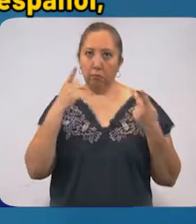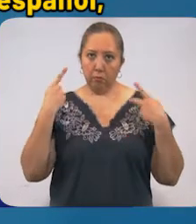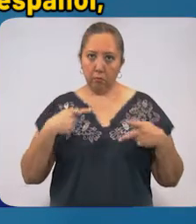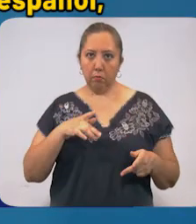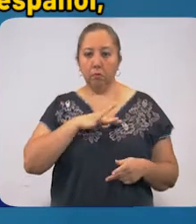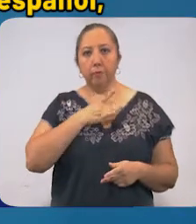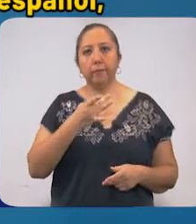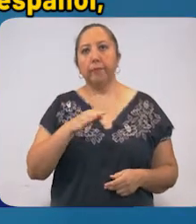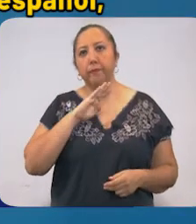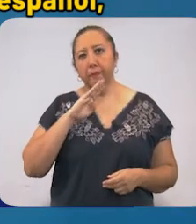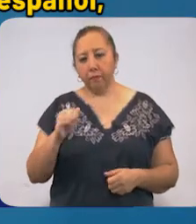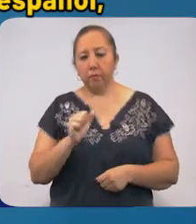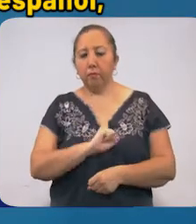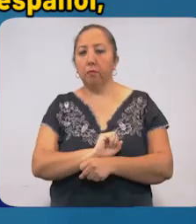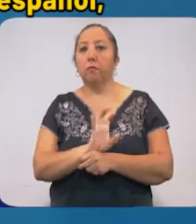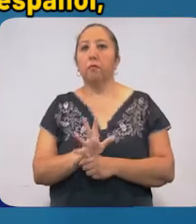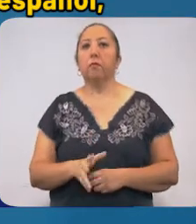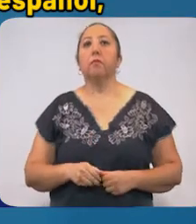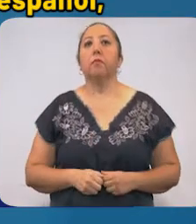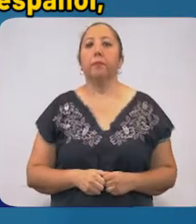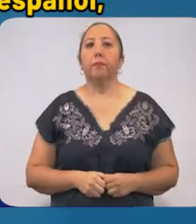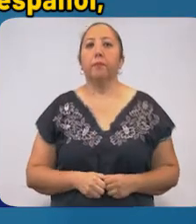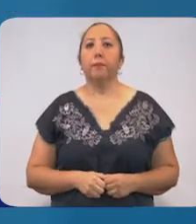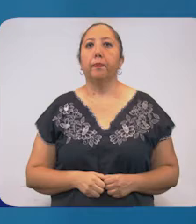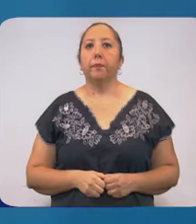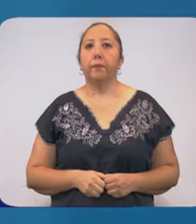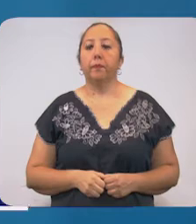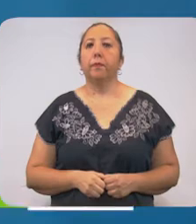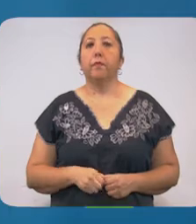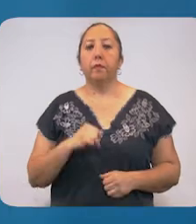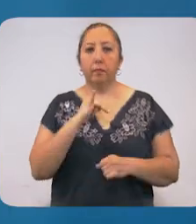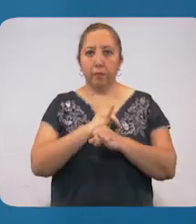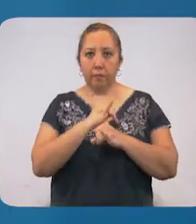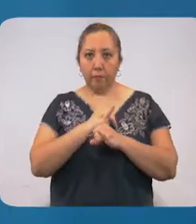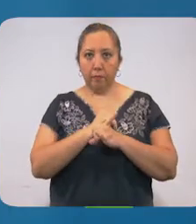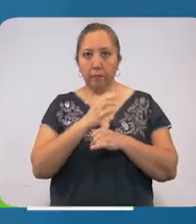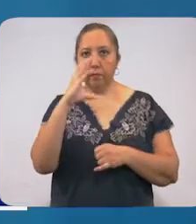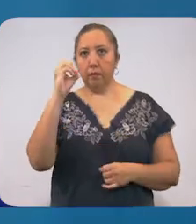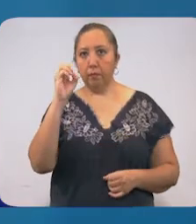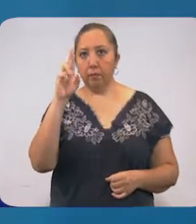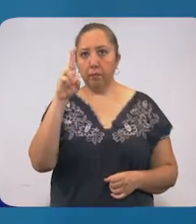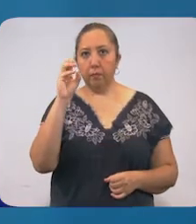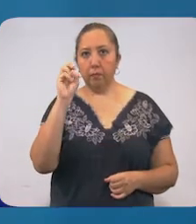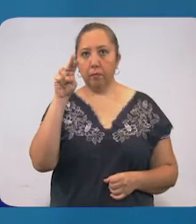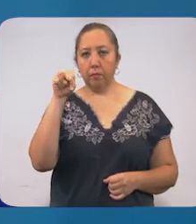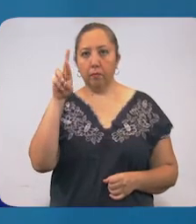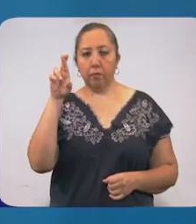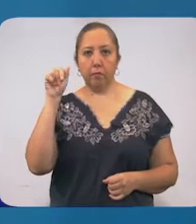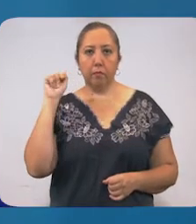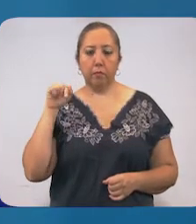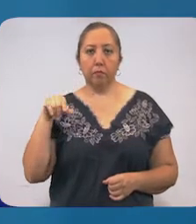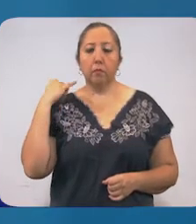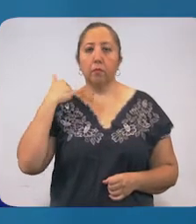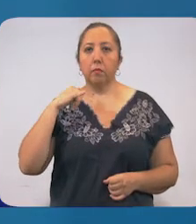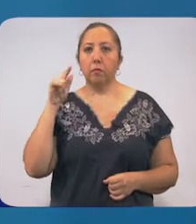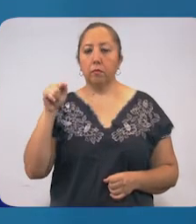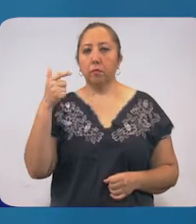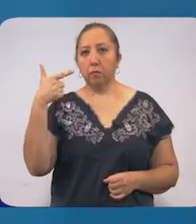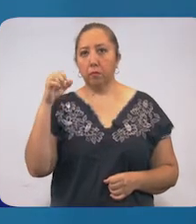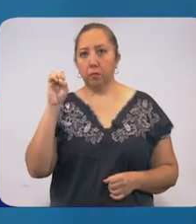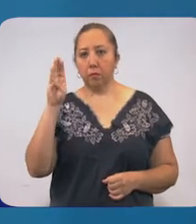de personas que presenten síntomas de coronavirus kobe 19 en la página de internet corona vídeos punto yucatan.com.mx